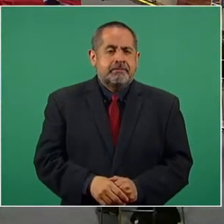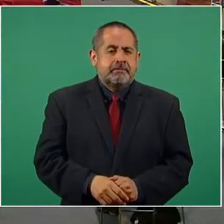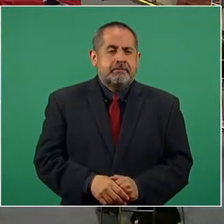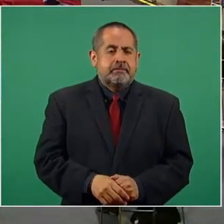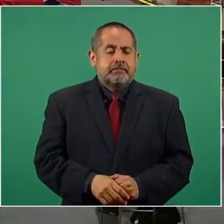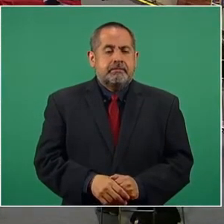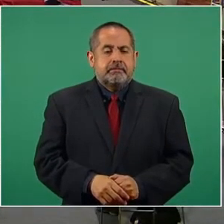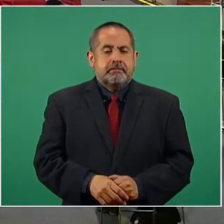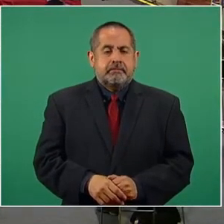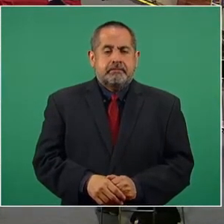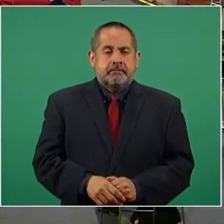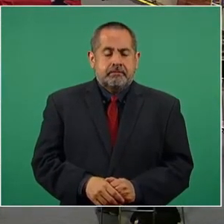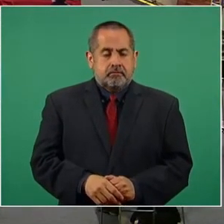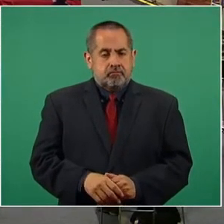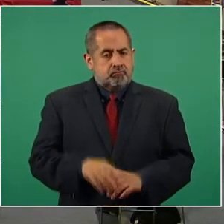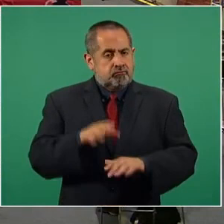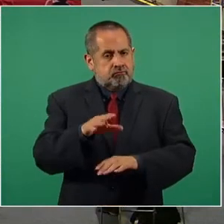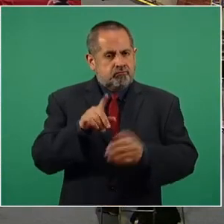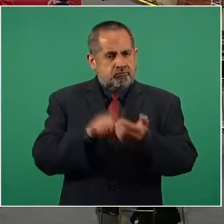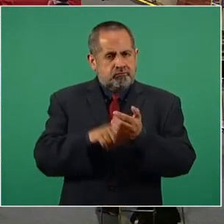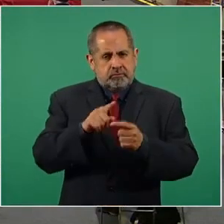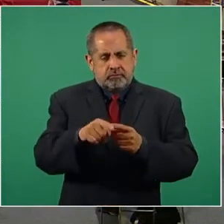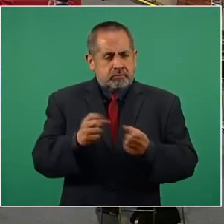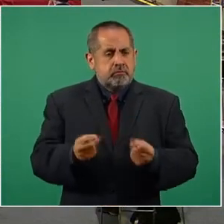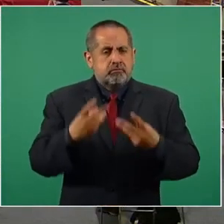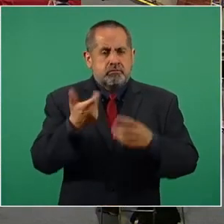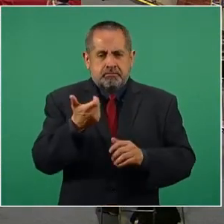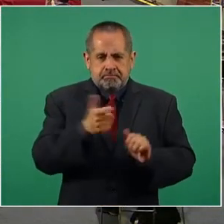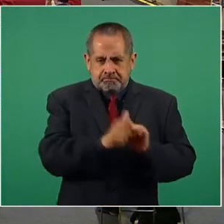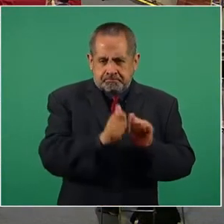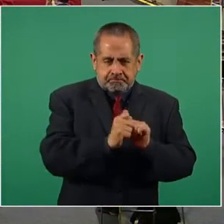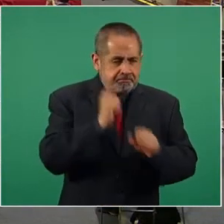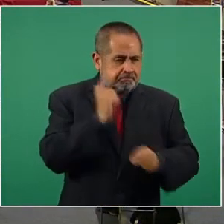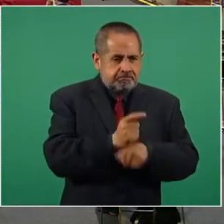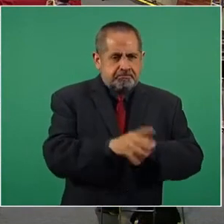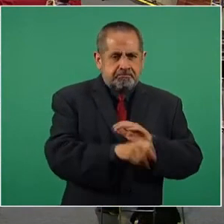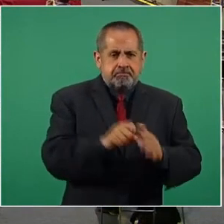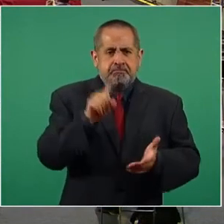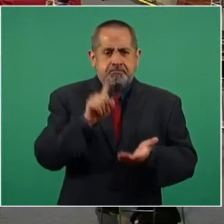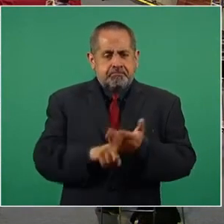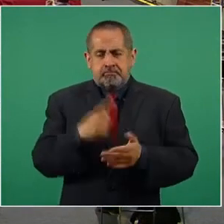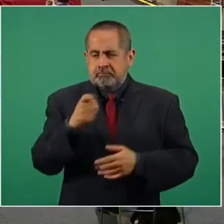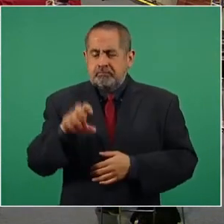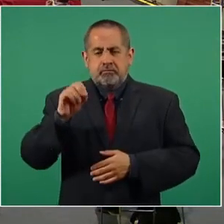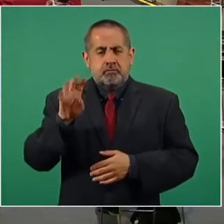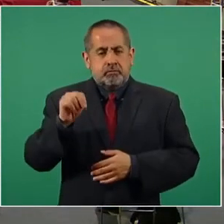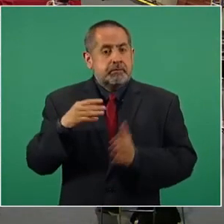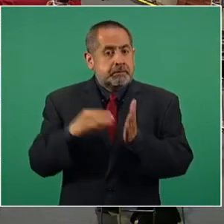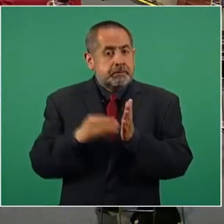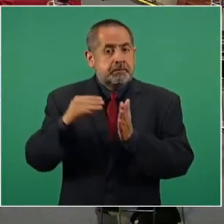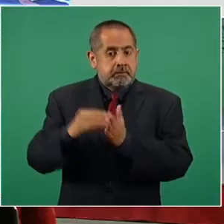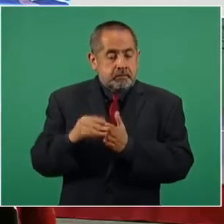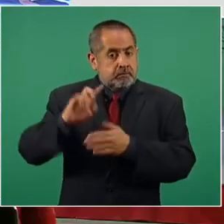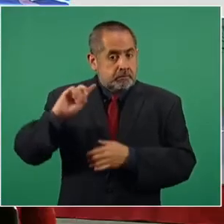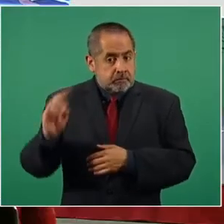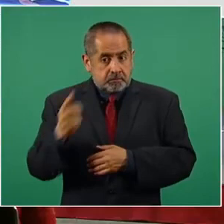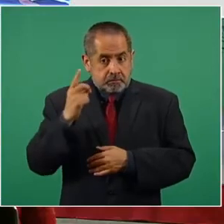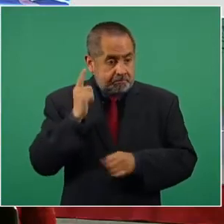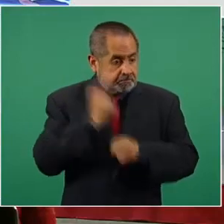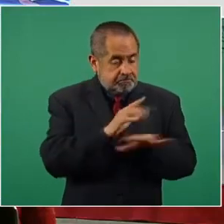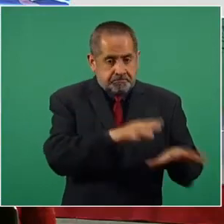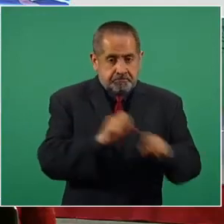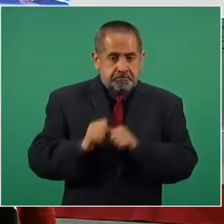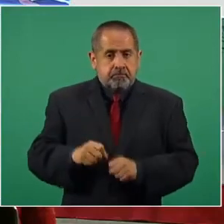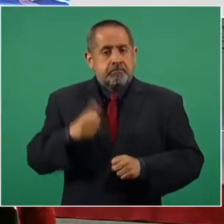En cuanto a aseguramiento de numerario, se aseguraron 1,109 millones de dólares y